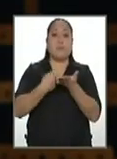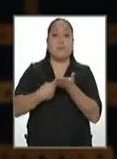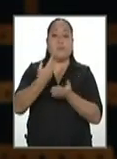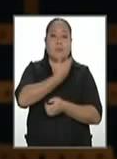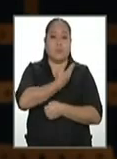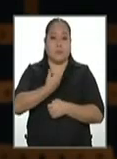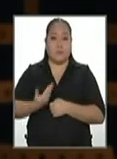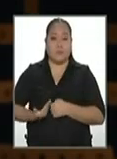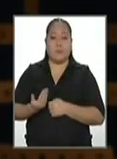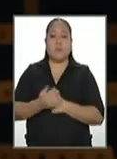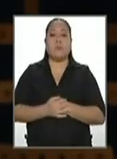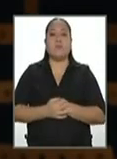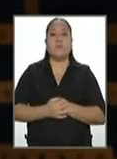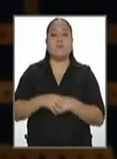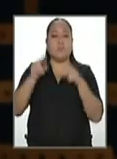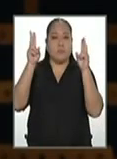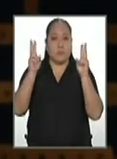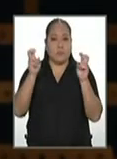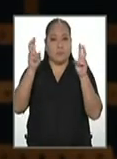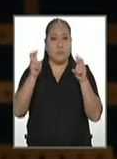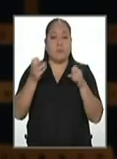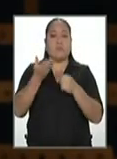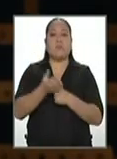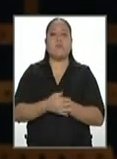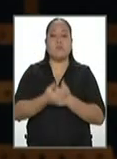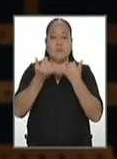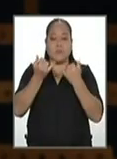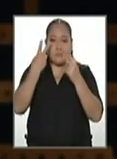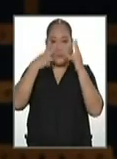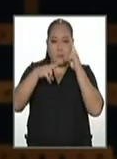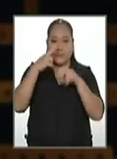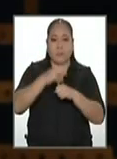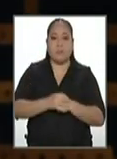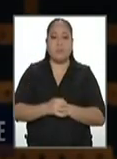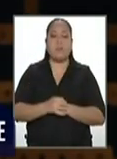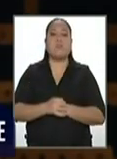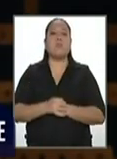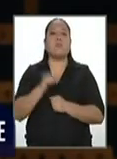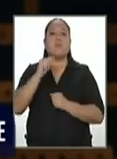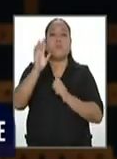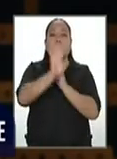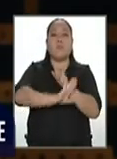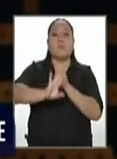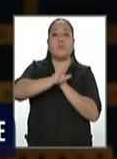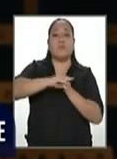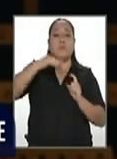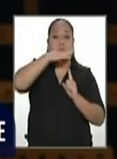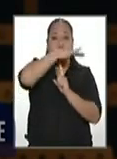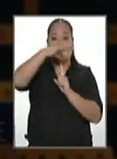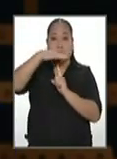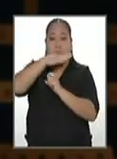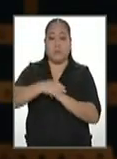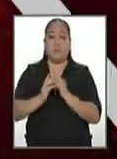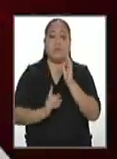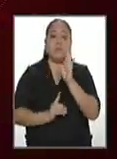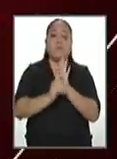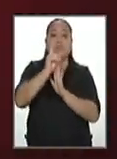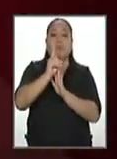presidencial, y el tema que nos aboca ahora es protección del medio ambiente y desarrollo sostenible.